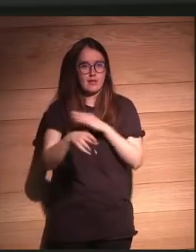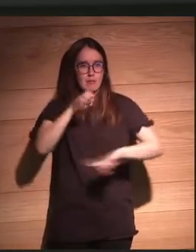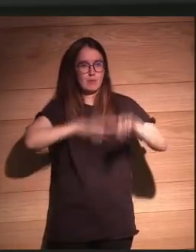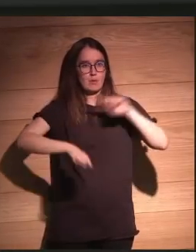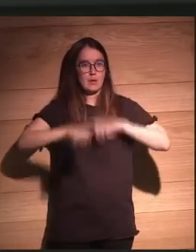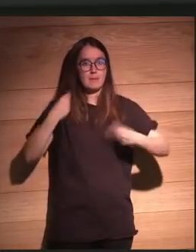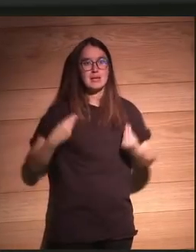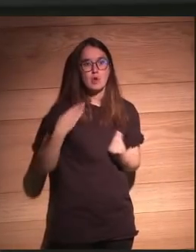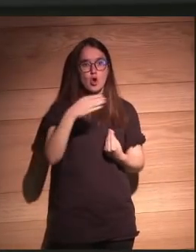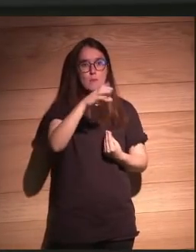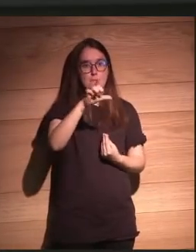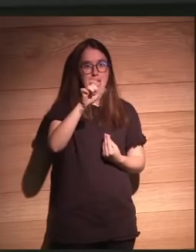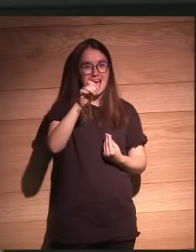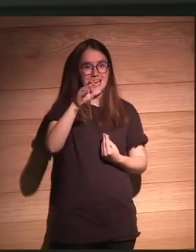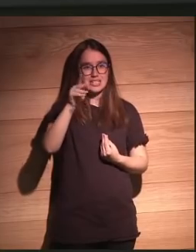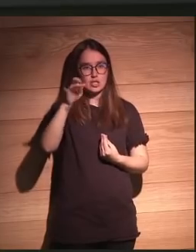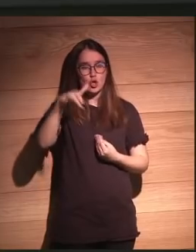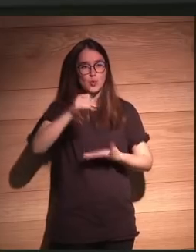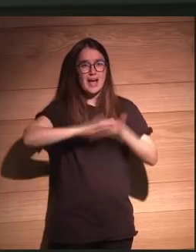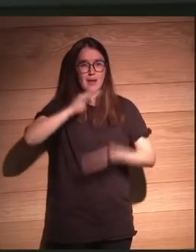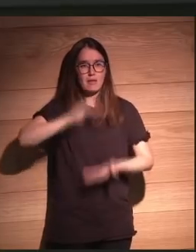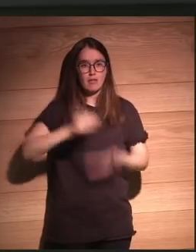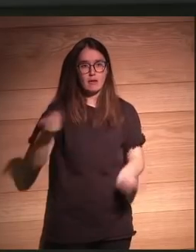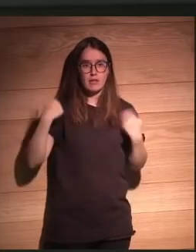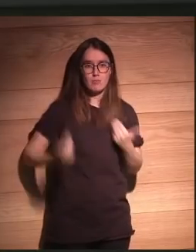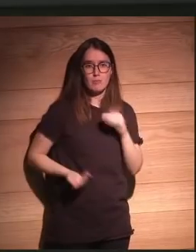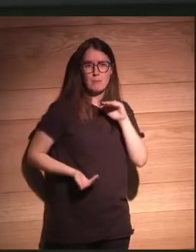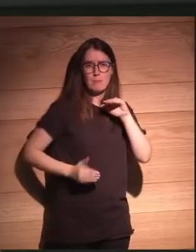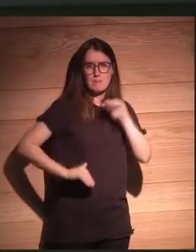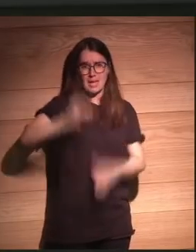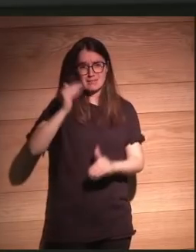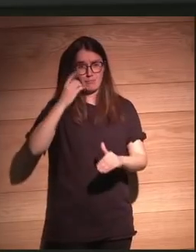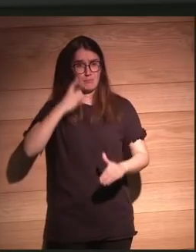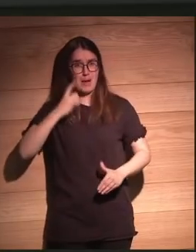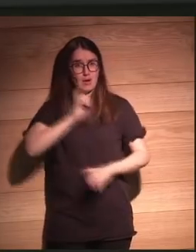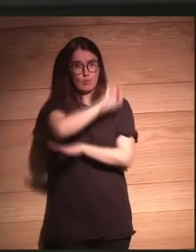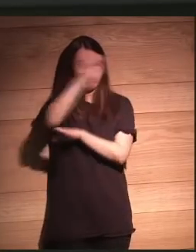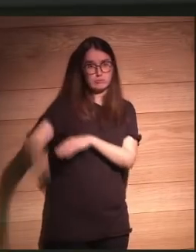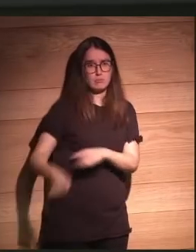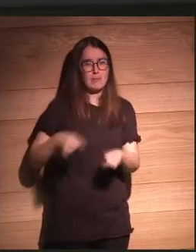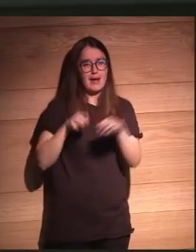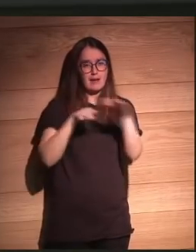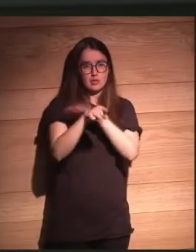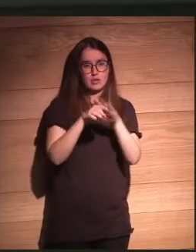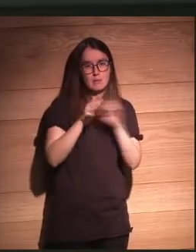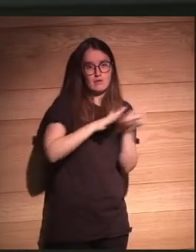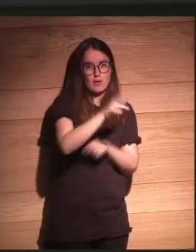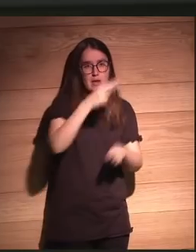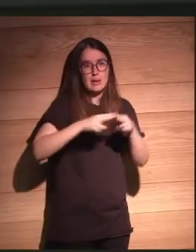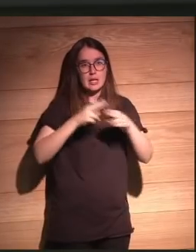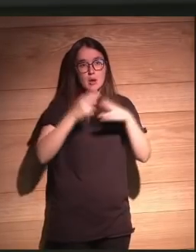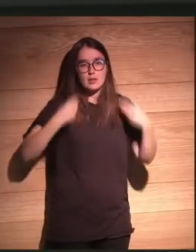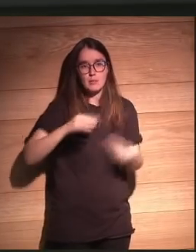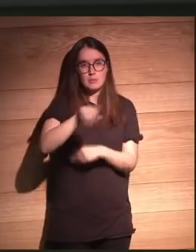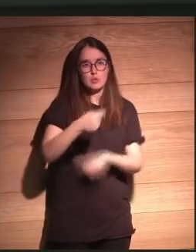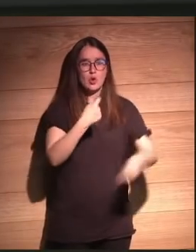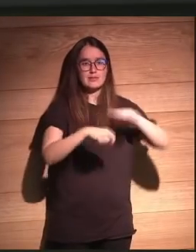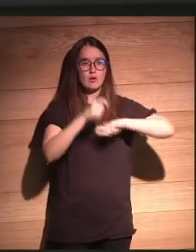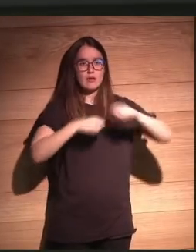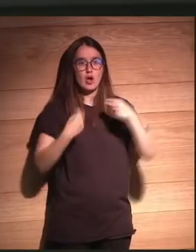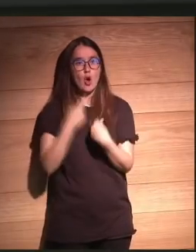como Blackstone con una capacidad mucho mayor que la banca para gestionarlos y sobre todo para incidir políticamente, porque no es lo mismo negociar